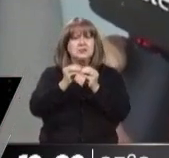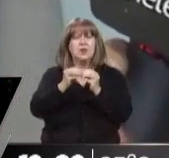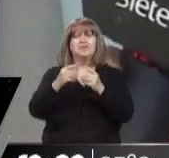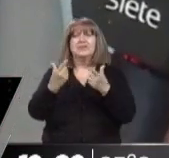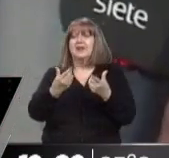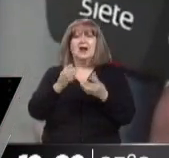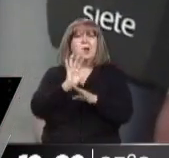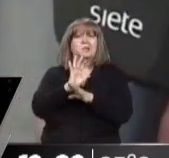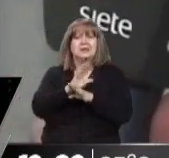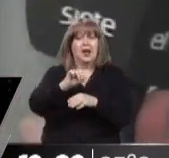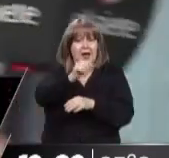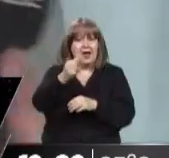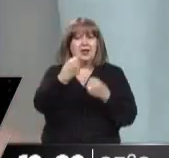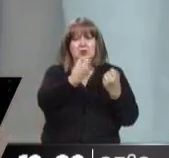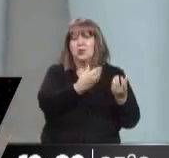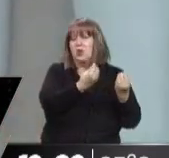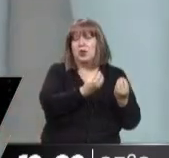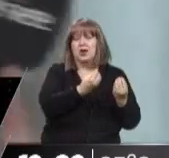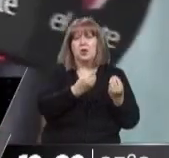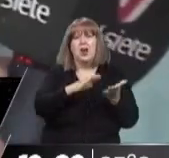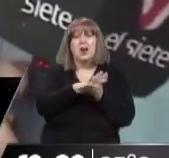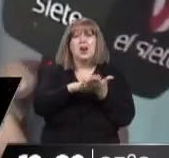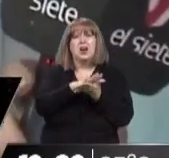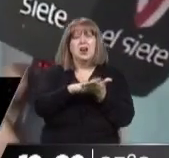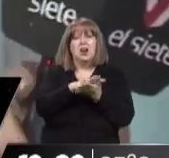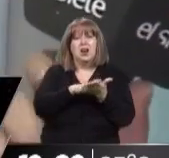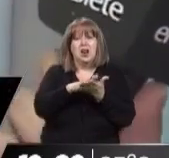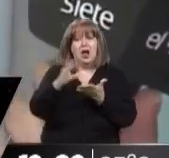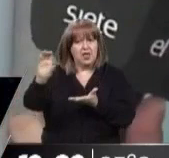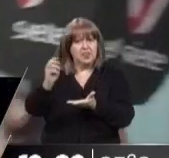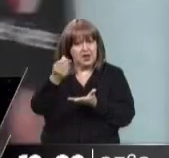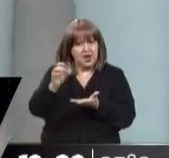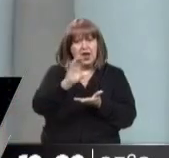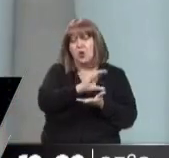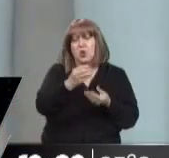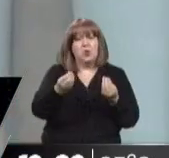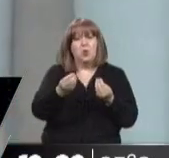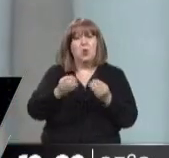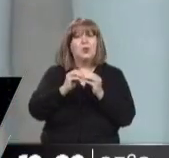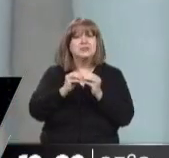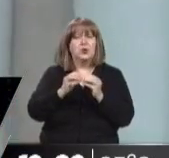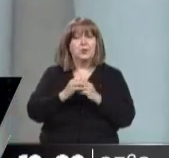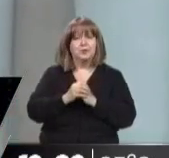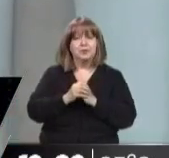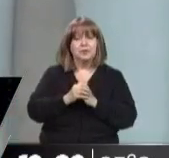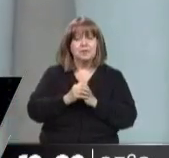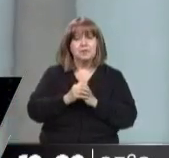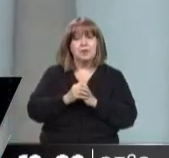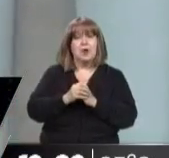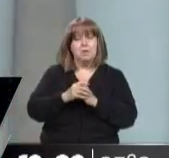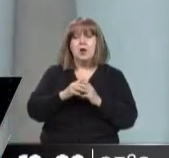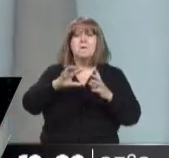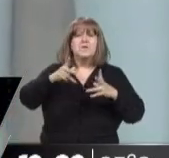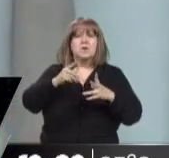lograrían que vuelvan a regresar a la familia y ella una indemnización Bueno a raíz de esta situación de